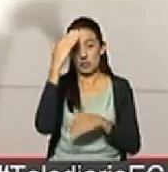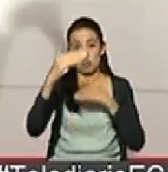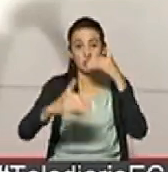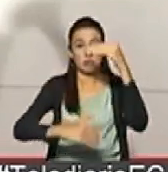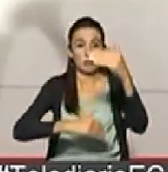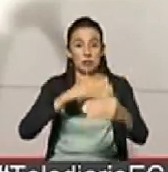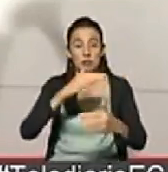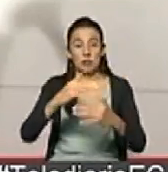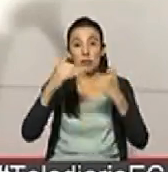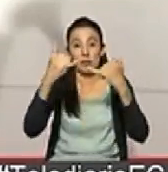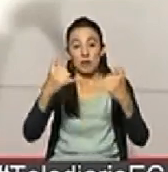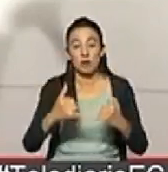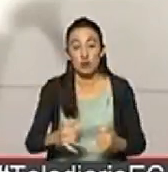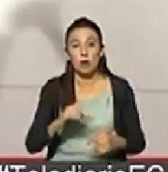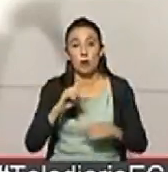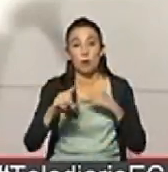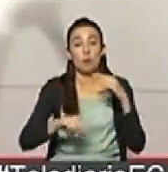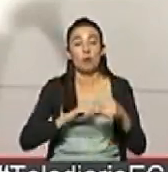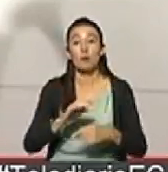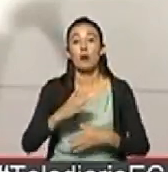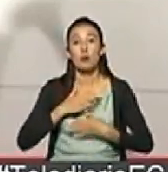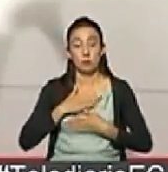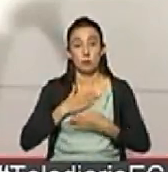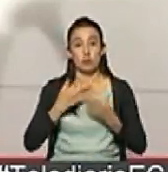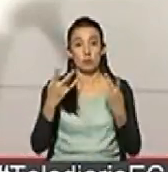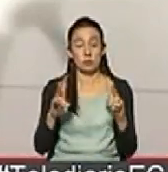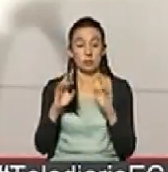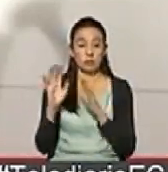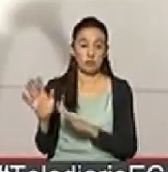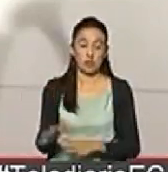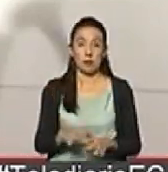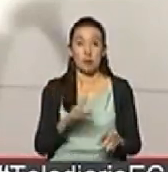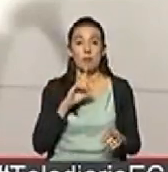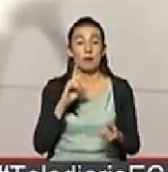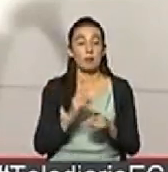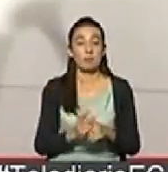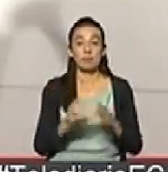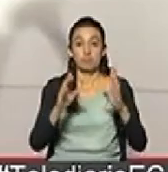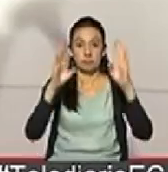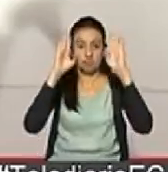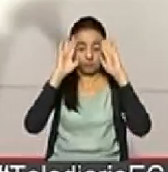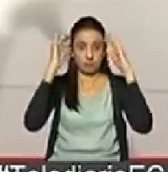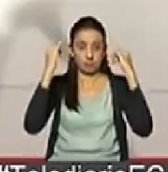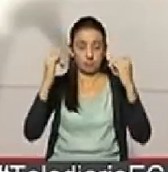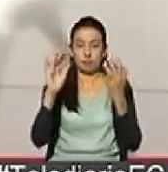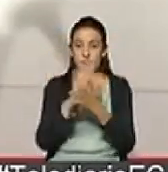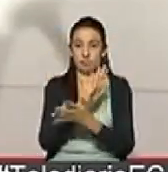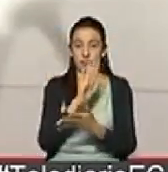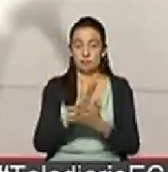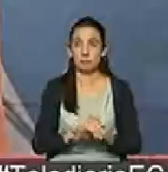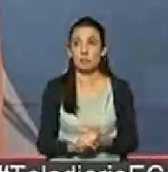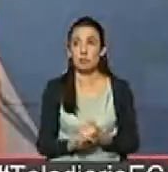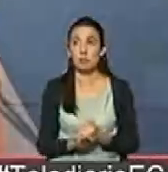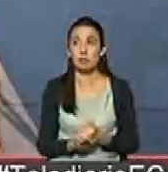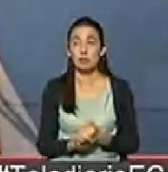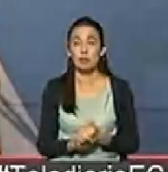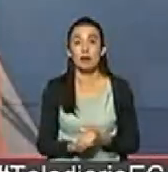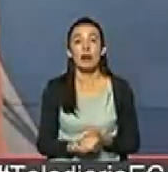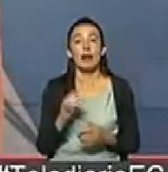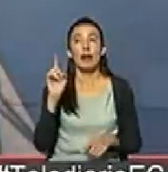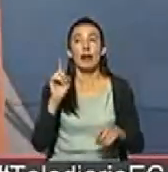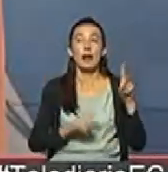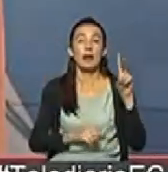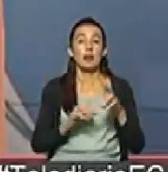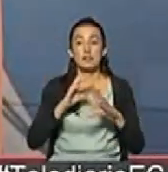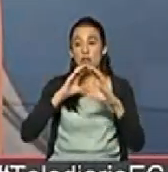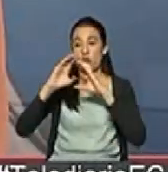decir, mira, ¿sabes qué? Cuando yo estaba en la escuela me pasaba esto, y estar pendiente a cuáles son las reacciones que tiene. ¿Qué les gusta escuchar a los chicos? Porque a veces